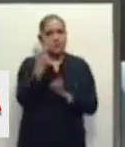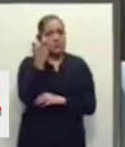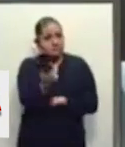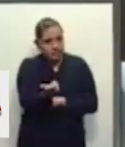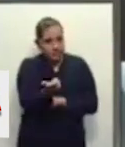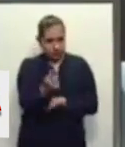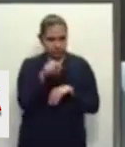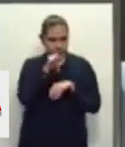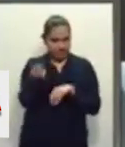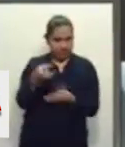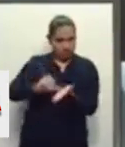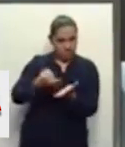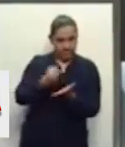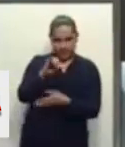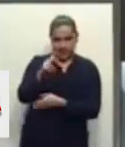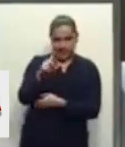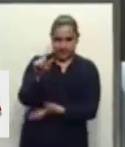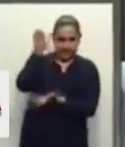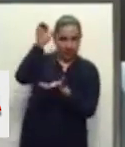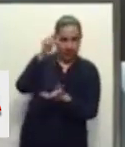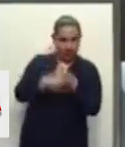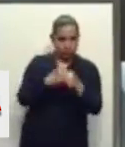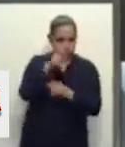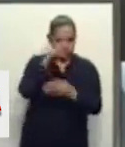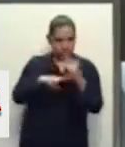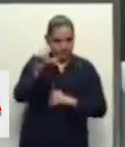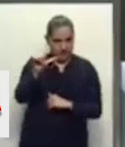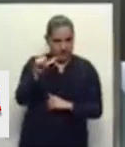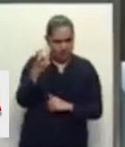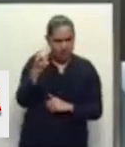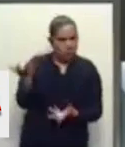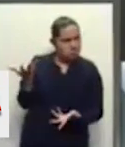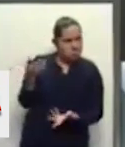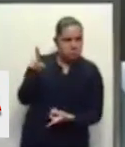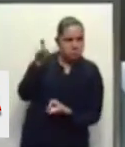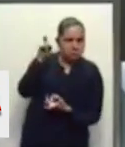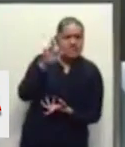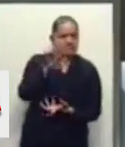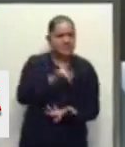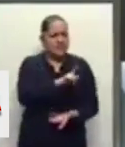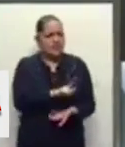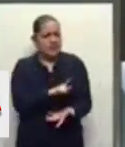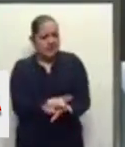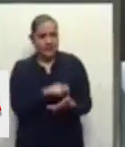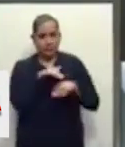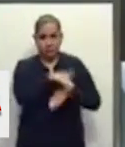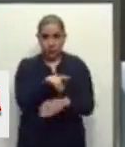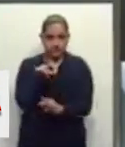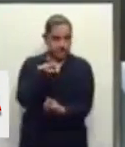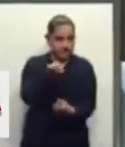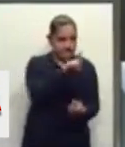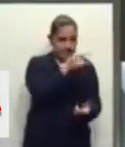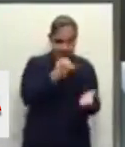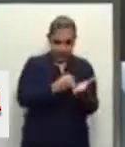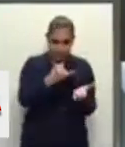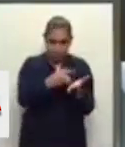de este impuesto en el 2016. Y en la Ley de Ingresos, como está, se prevé que